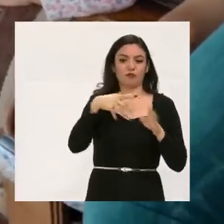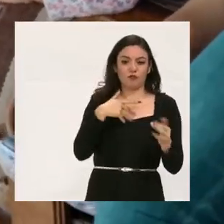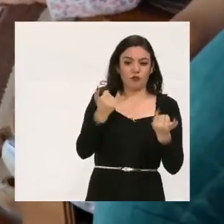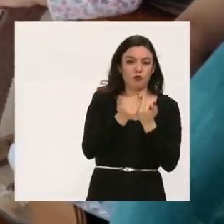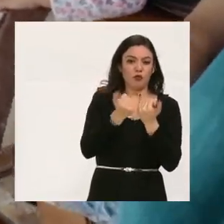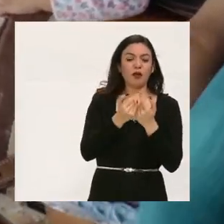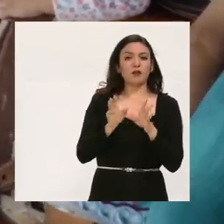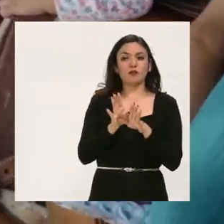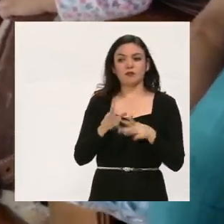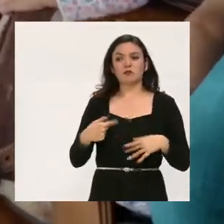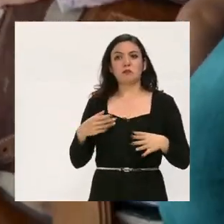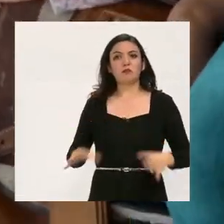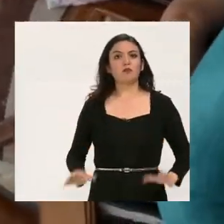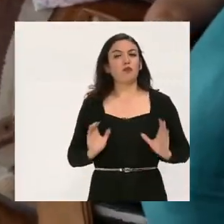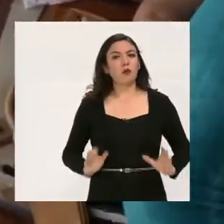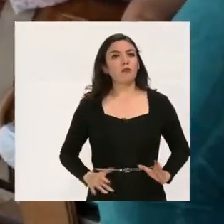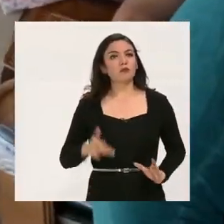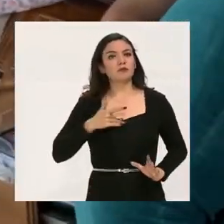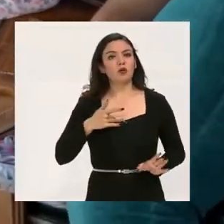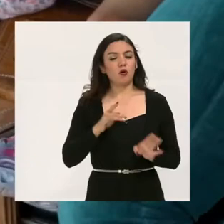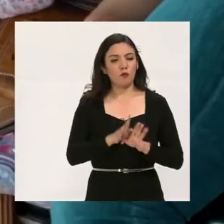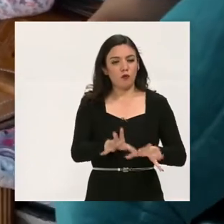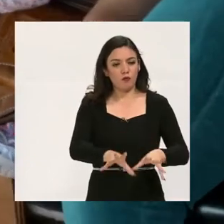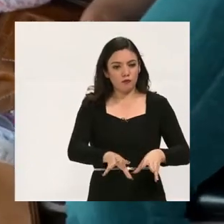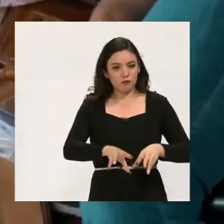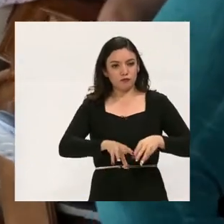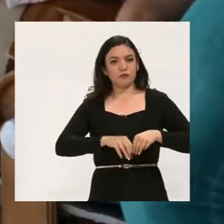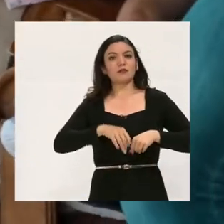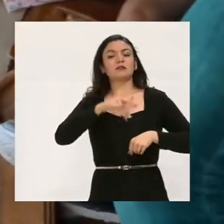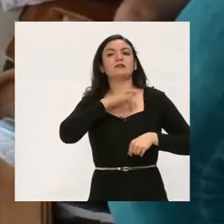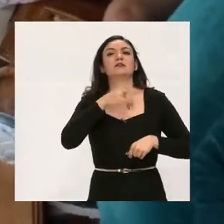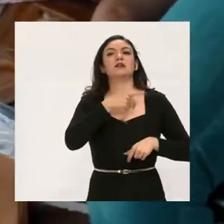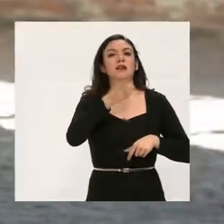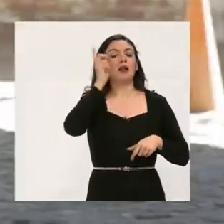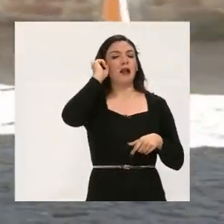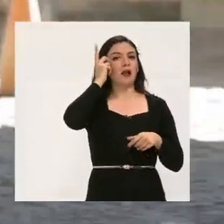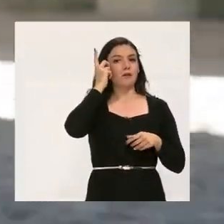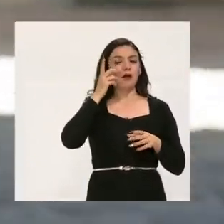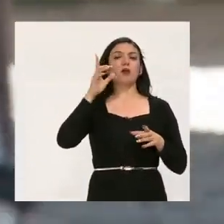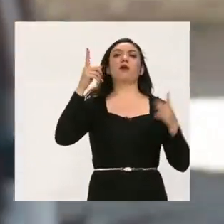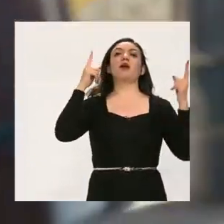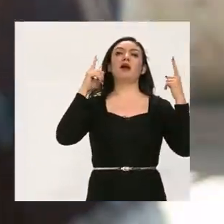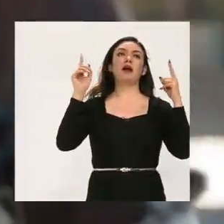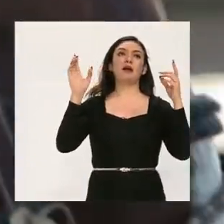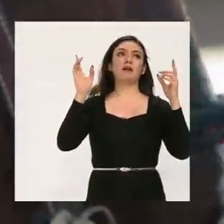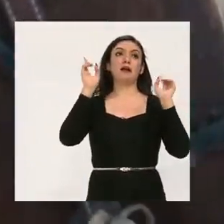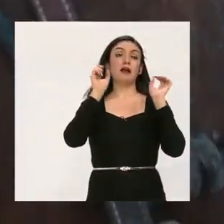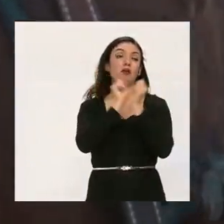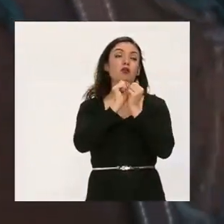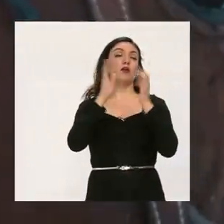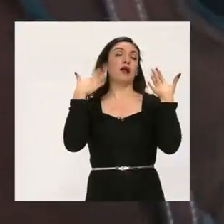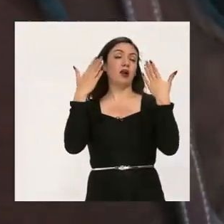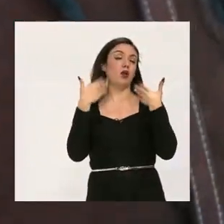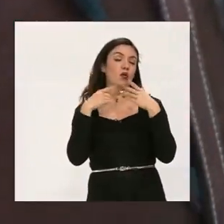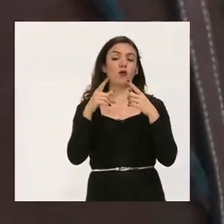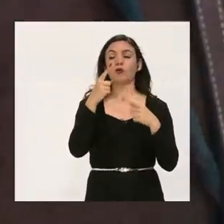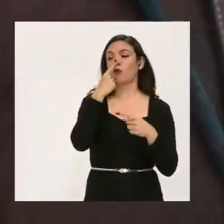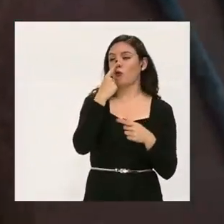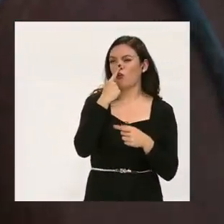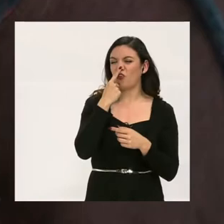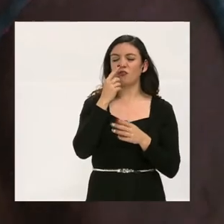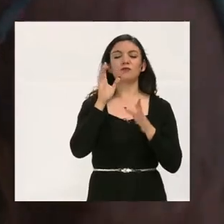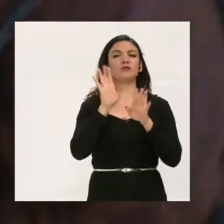nuestros niños al tener una disfunción sensorial pues va a tener que adaptarse a la sensación del caballo en calor en textura en olor